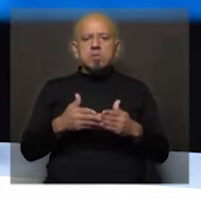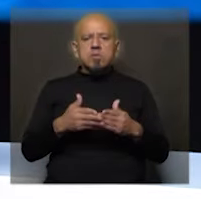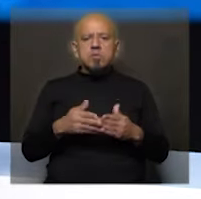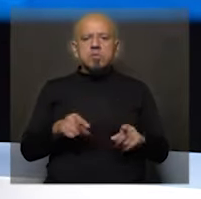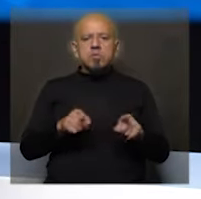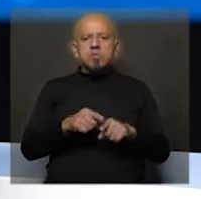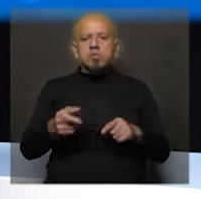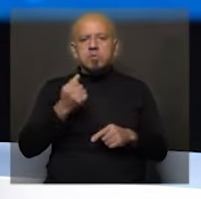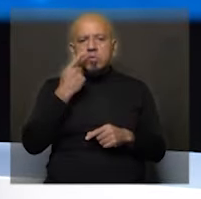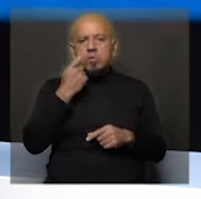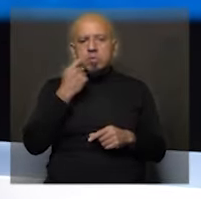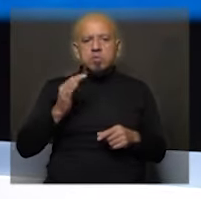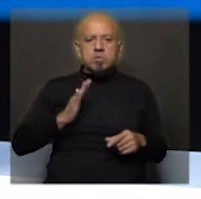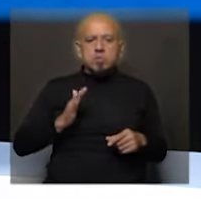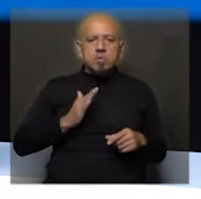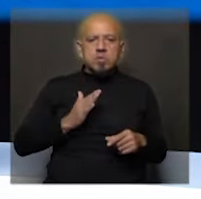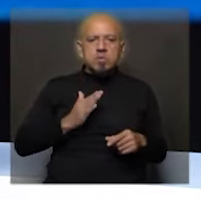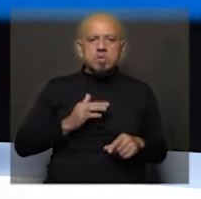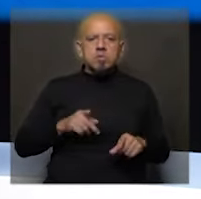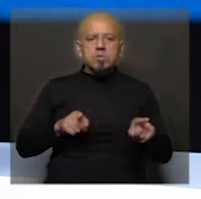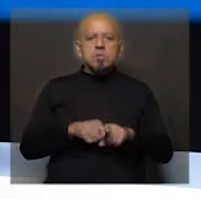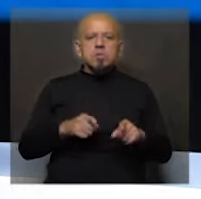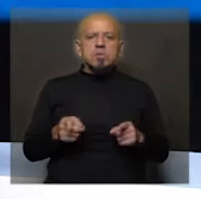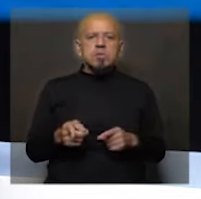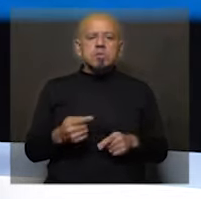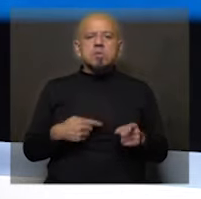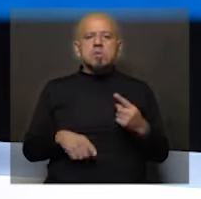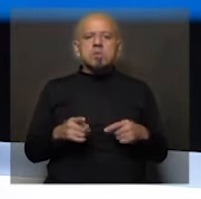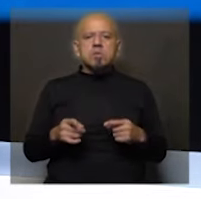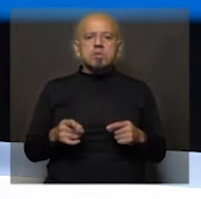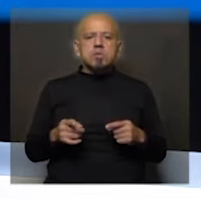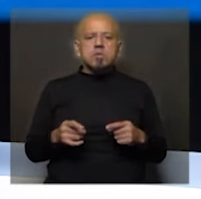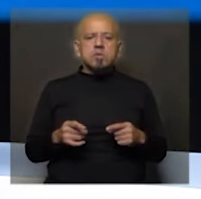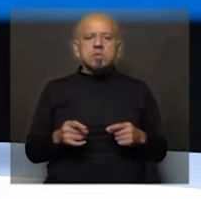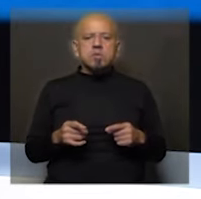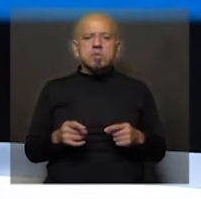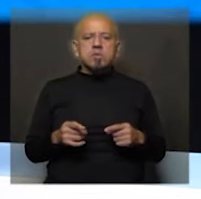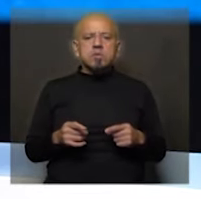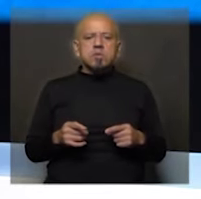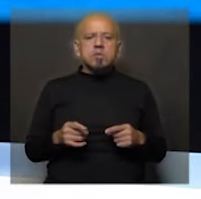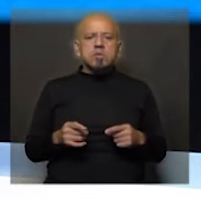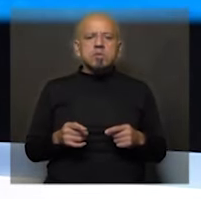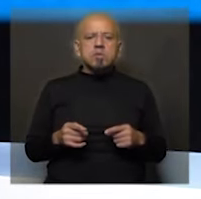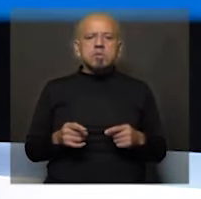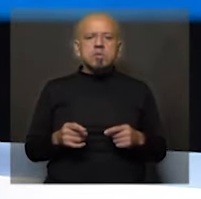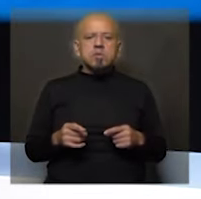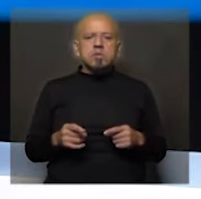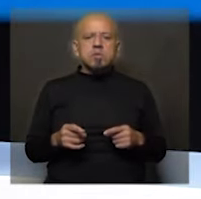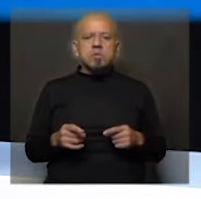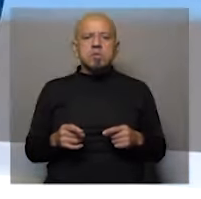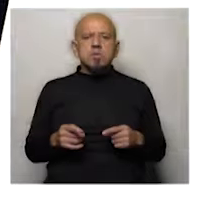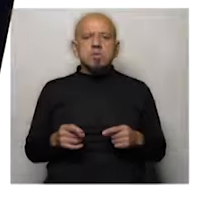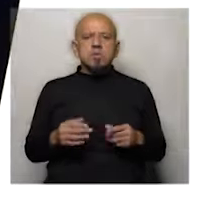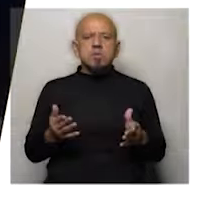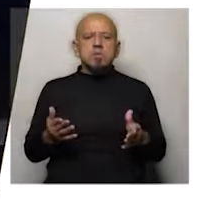varón que con una mujer no entonces y y sincerarnos también con esto de que los prejuicios nos atraviesan a todos